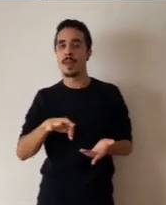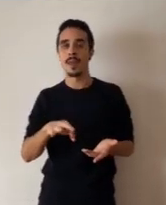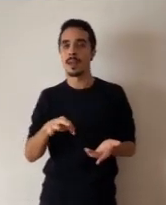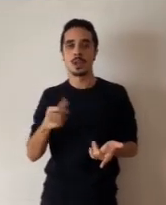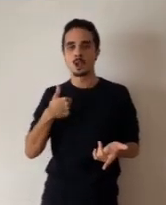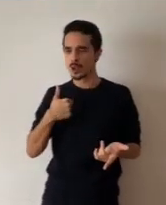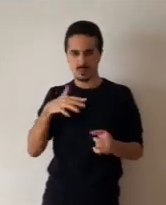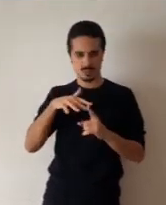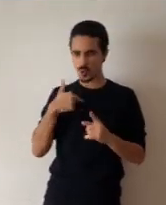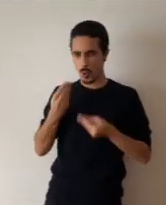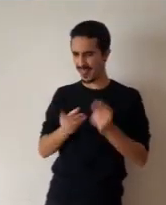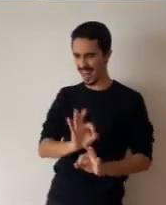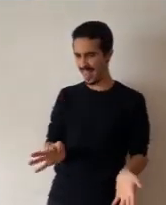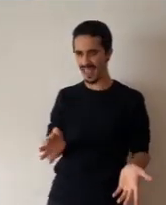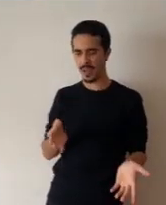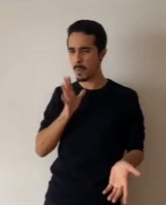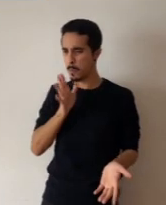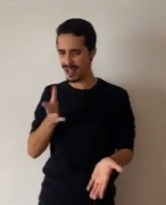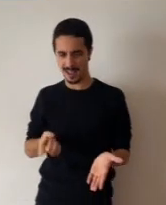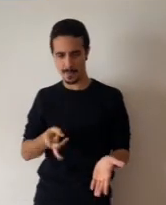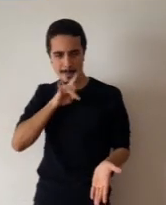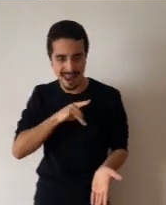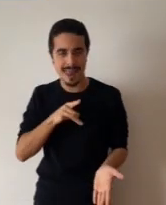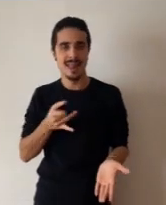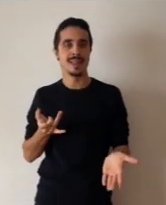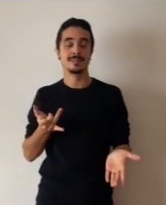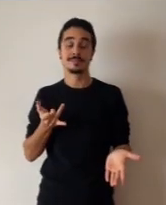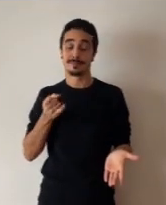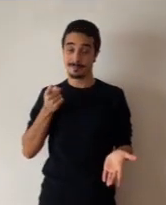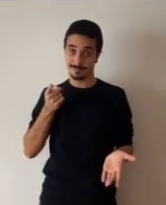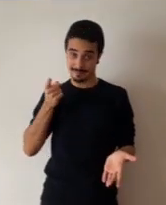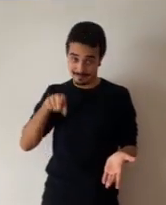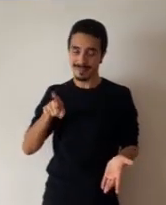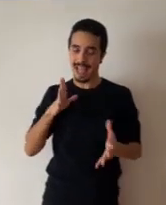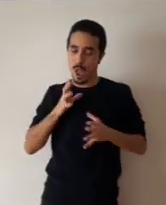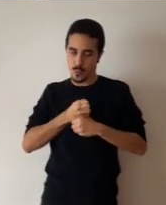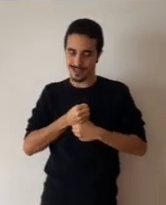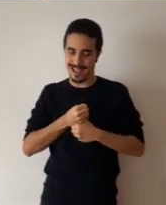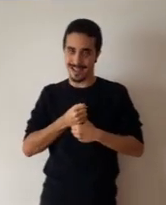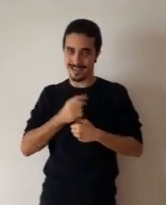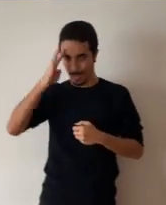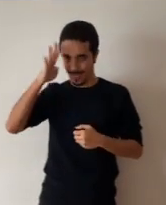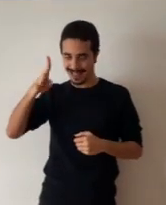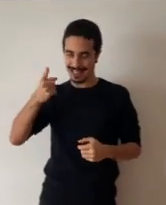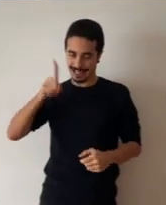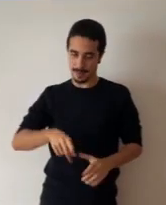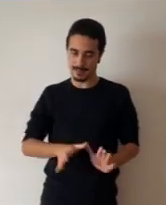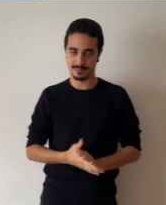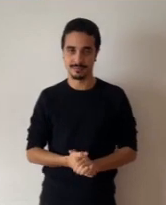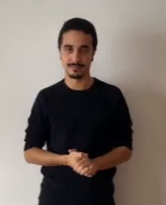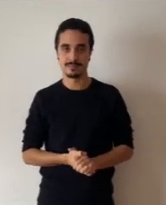Otras veces porque razón tengo esto si yo no he hecho nada. Entonces, aunque no lo digan, ellos también lo viven con angustia. Por